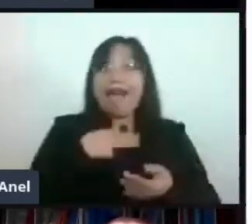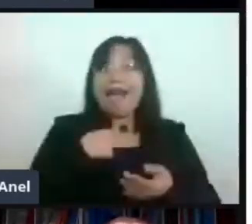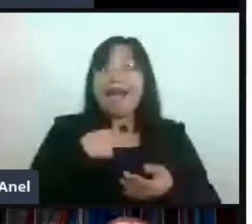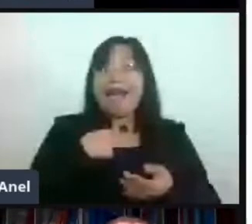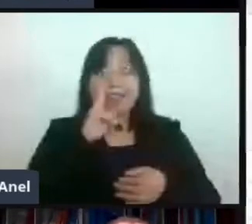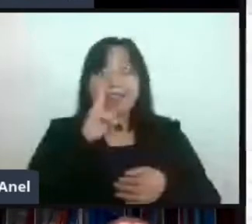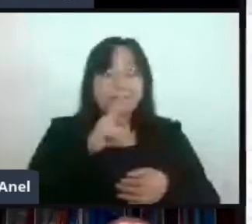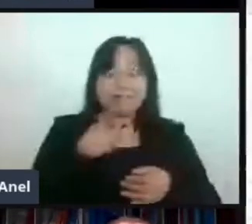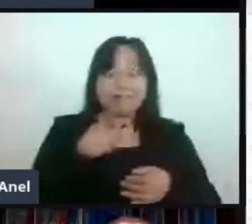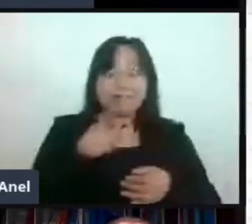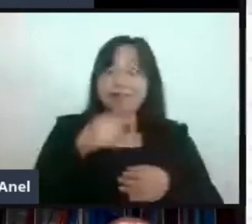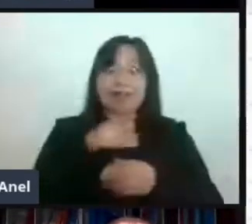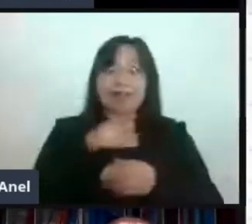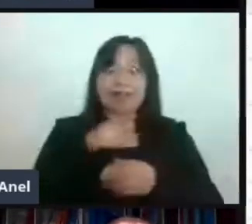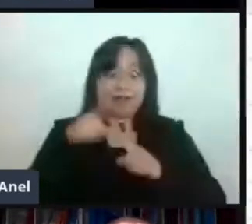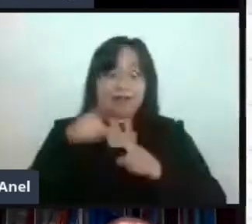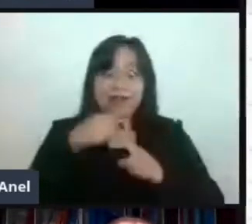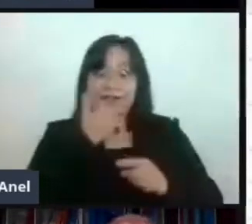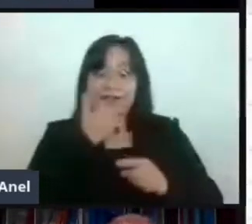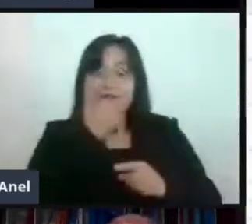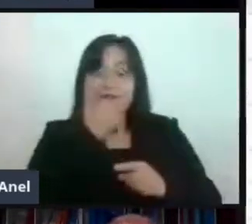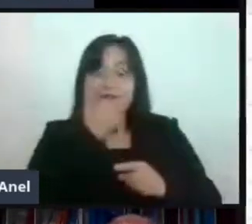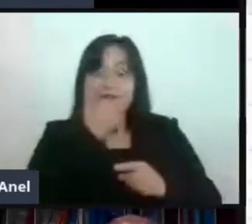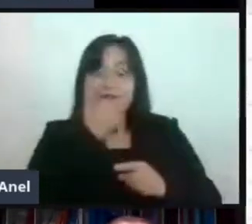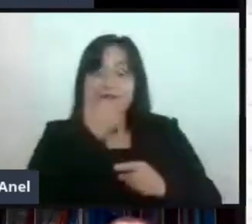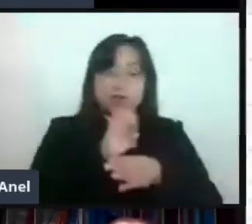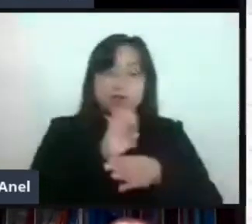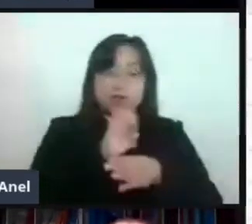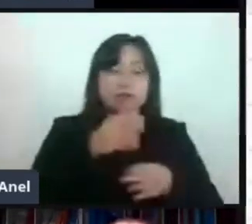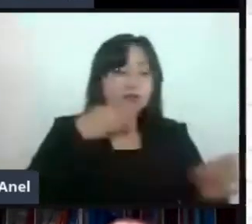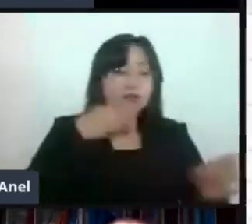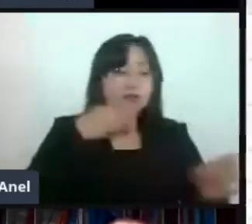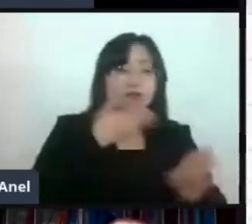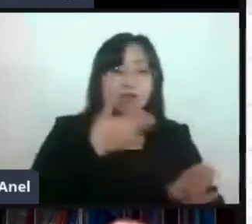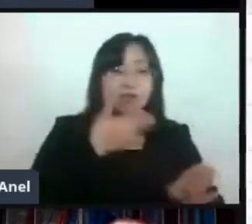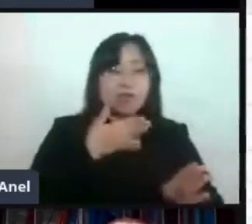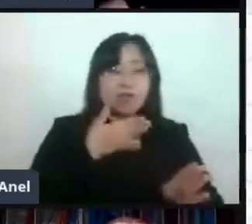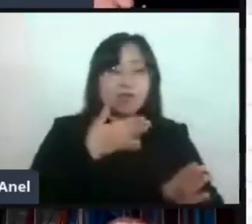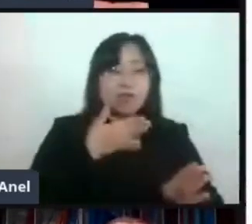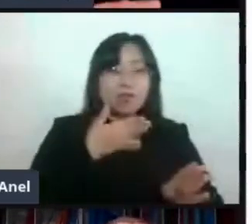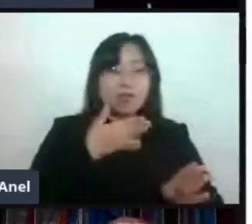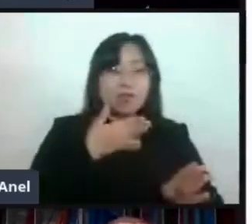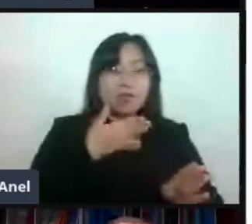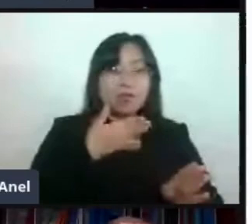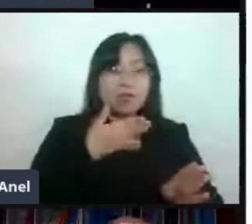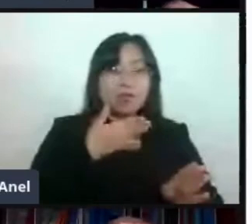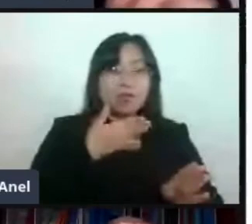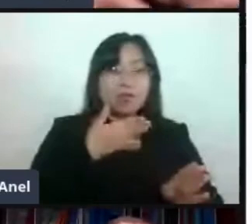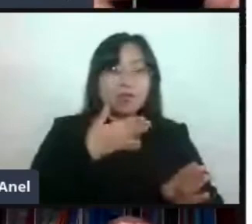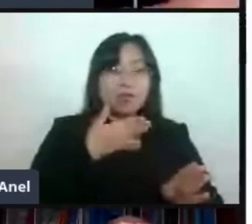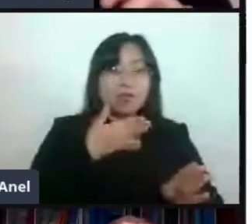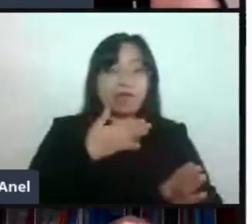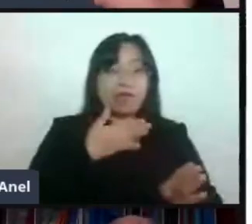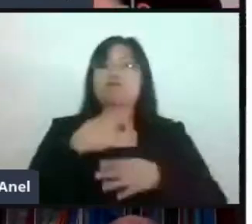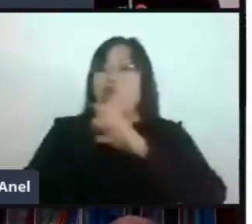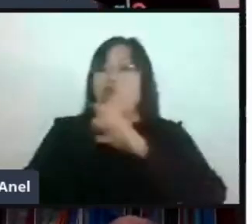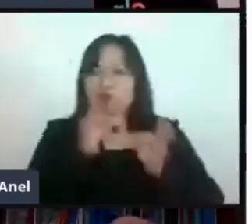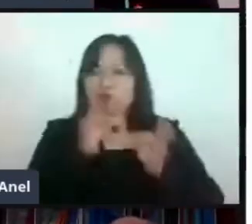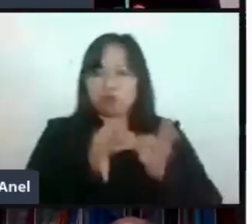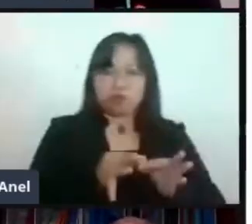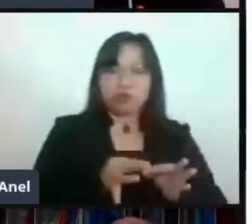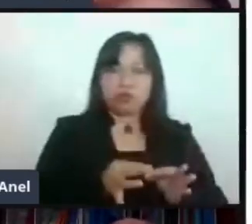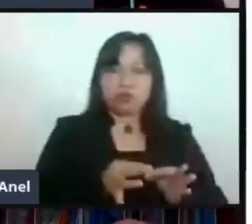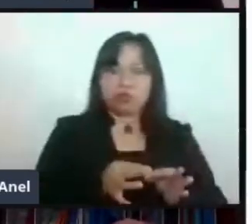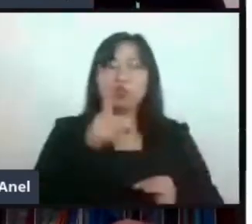consiste la correspondencia. Yo tengo que ser muy clara, muy, muy clara en esta. Ahí lo estás copiando, ¿cierto, Ale? O sea, tú puedes copiar algo